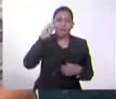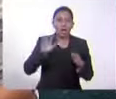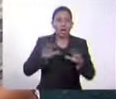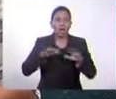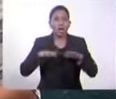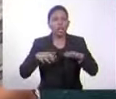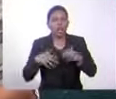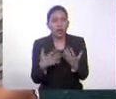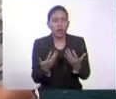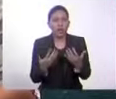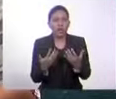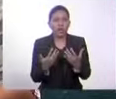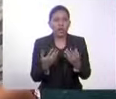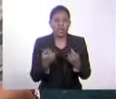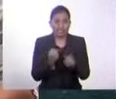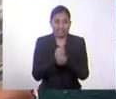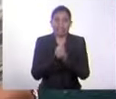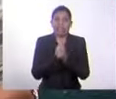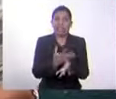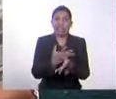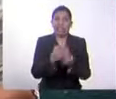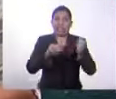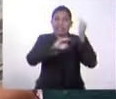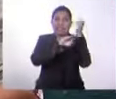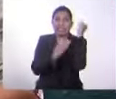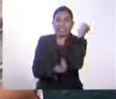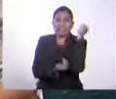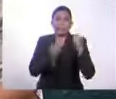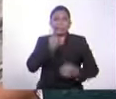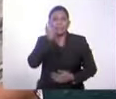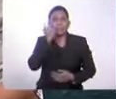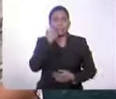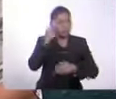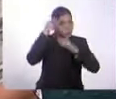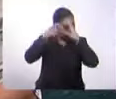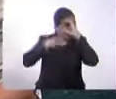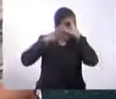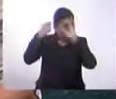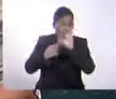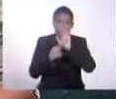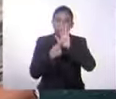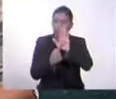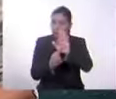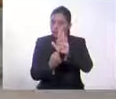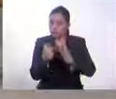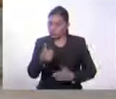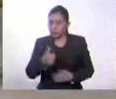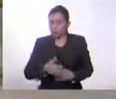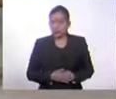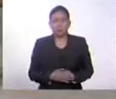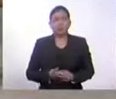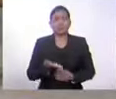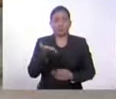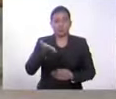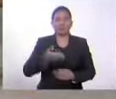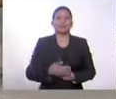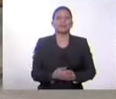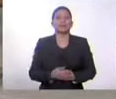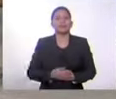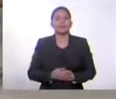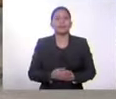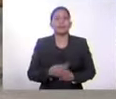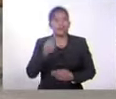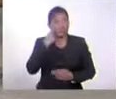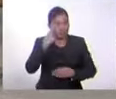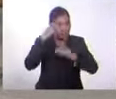las consecuencias de un embarazo a temprana edad, tenemos un video preparado. ¿Le parece, Zulma, si vamos a verlo? Ah, claro, por supuesto. Veamos el video